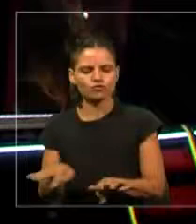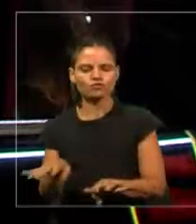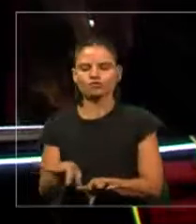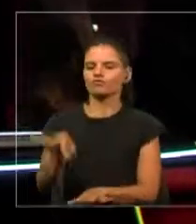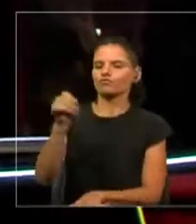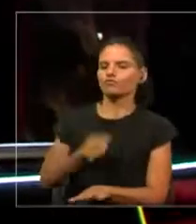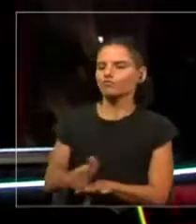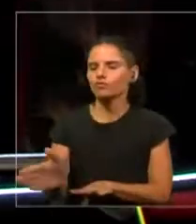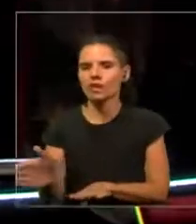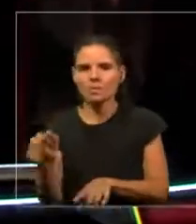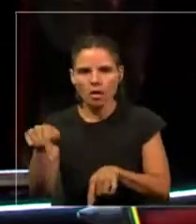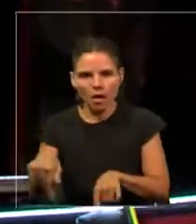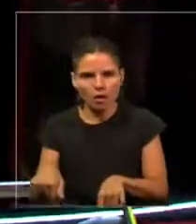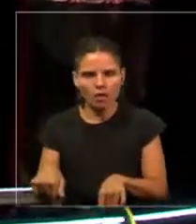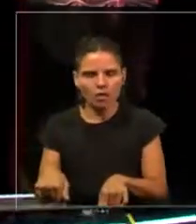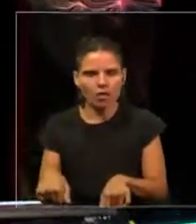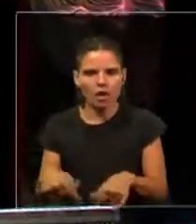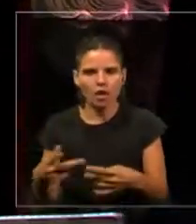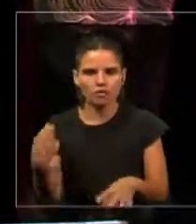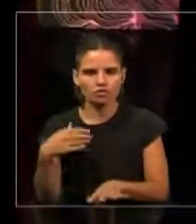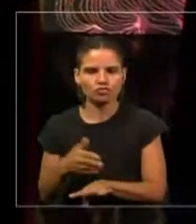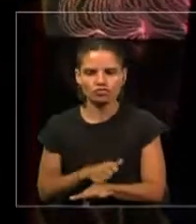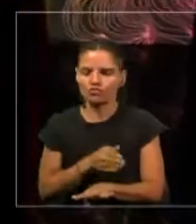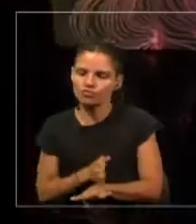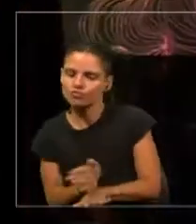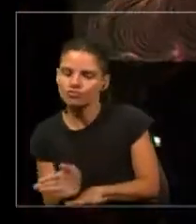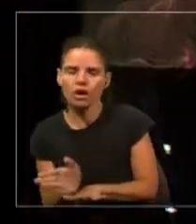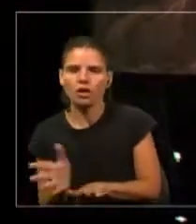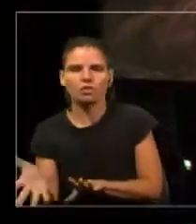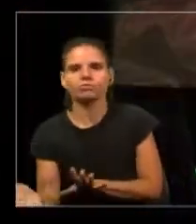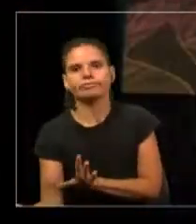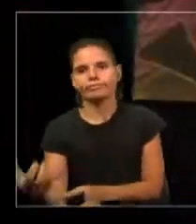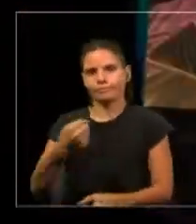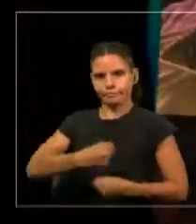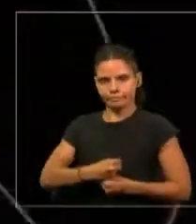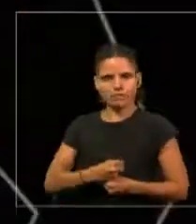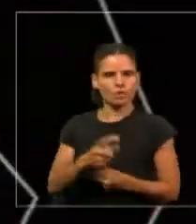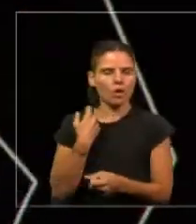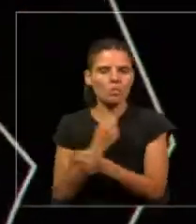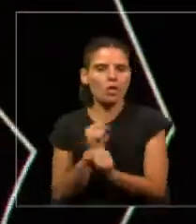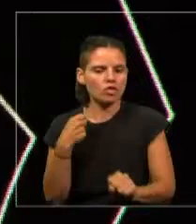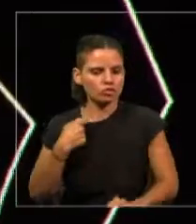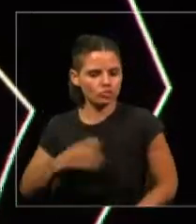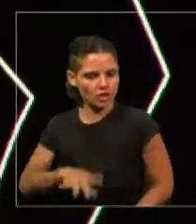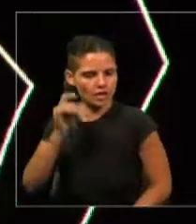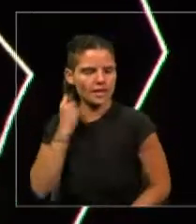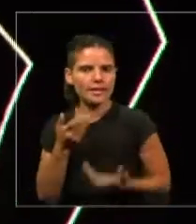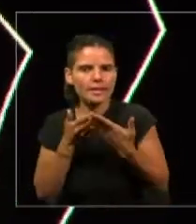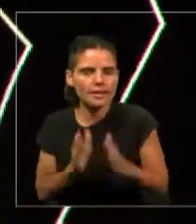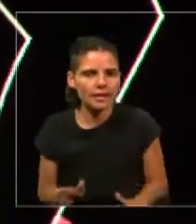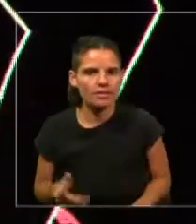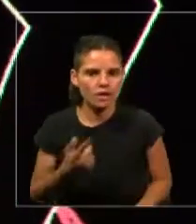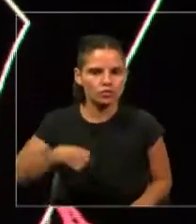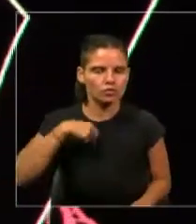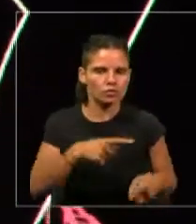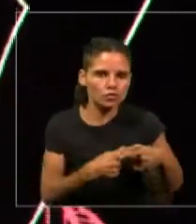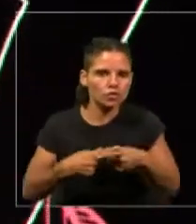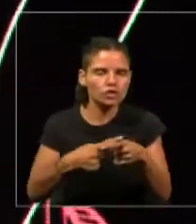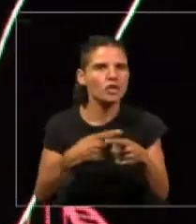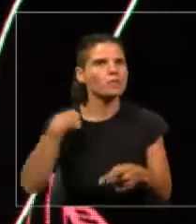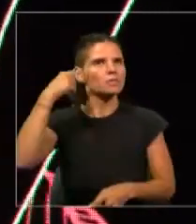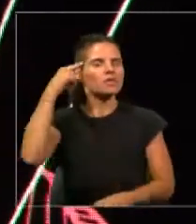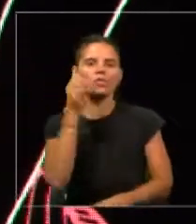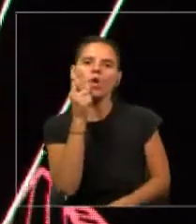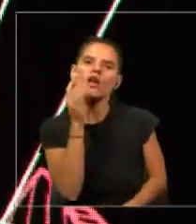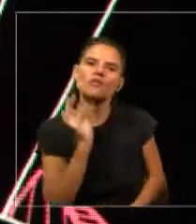está siendo barrido a una velocidad que nos impide determinarnos libremente como sociedad sobre un